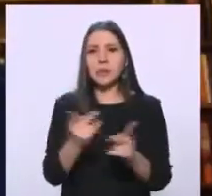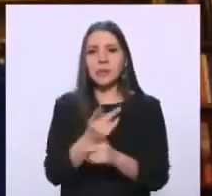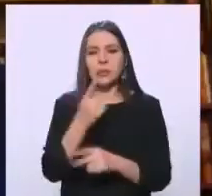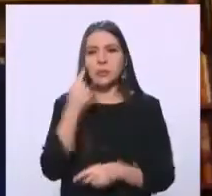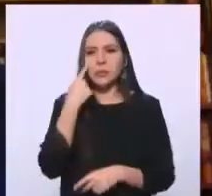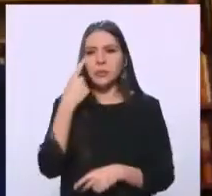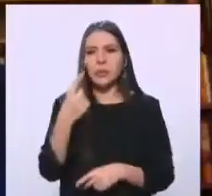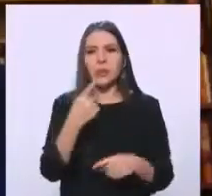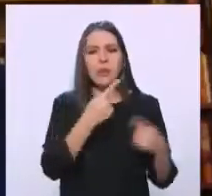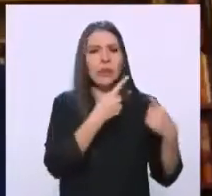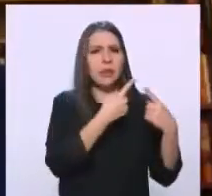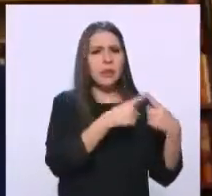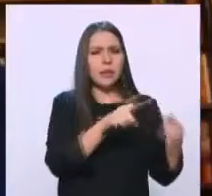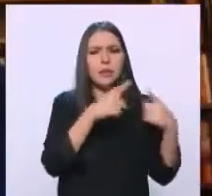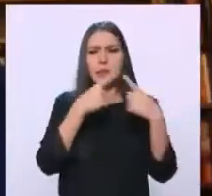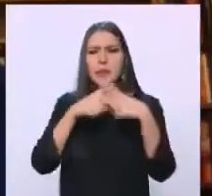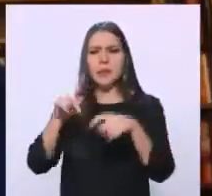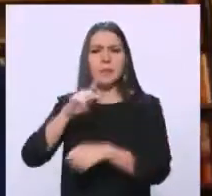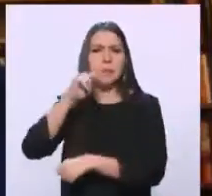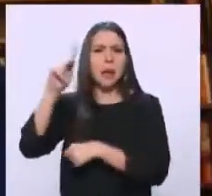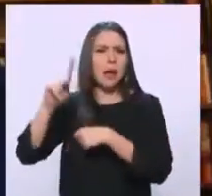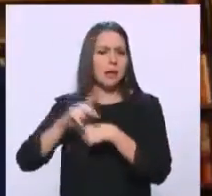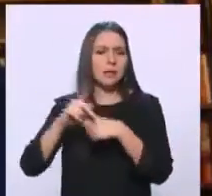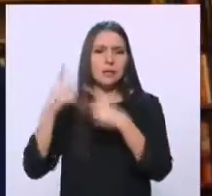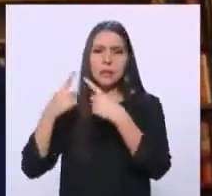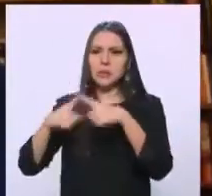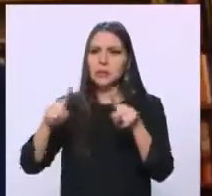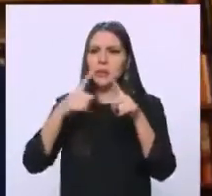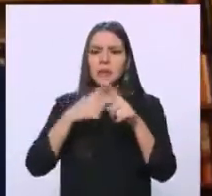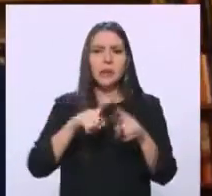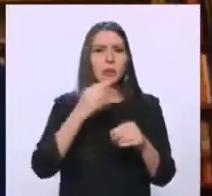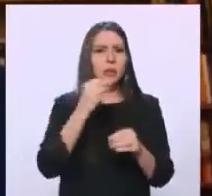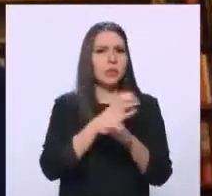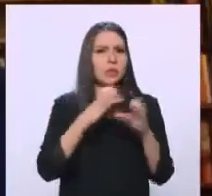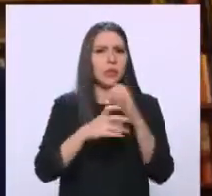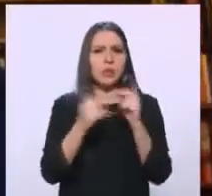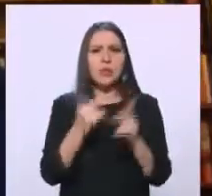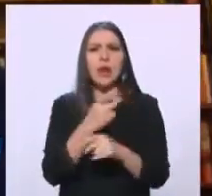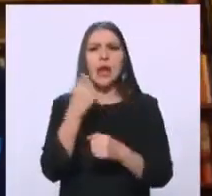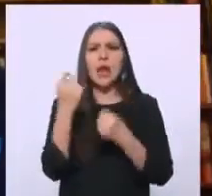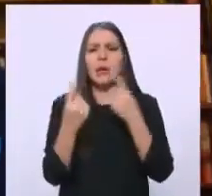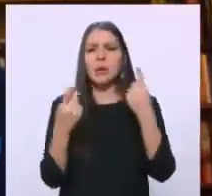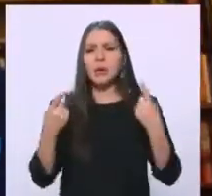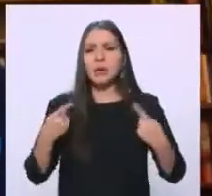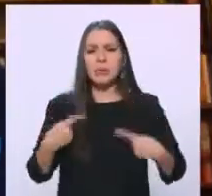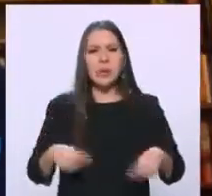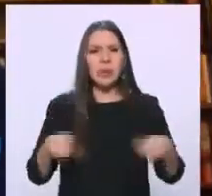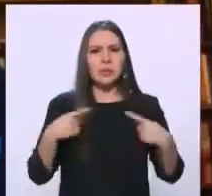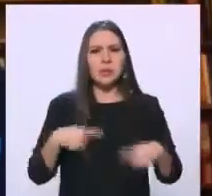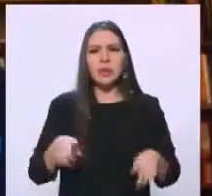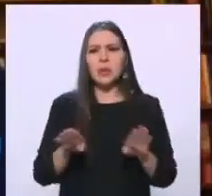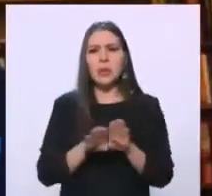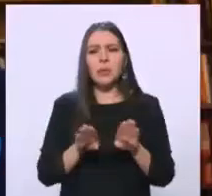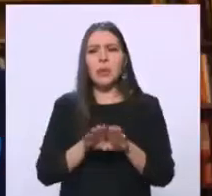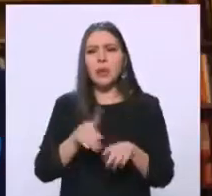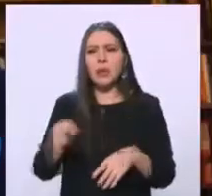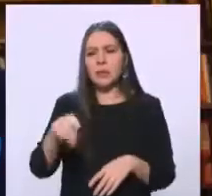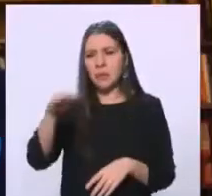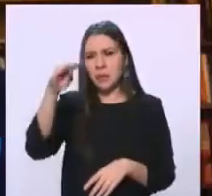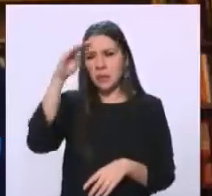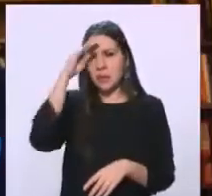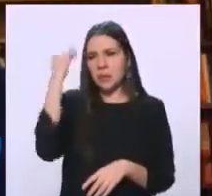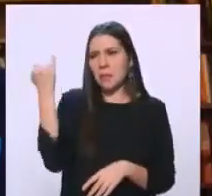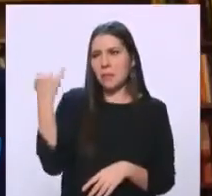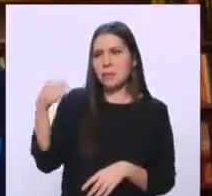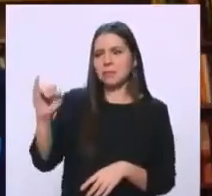nos muestra cómo en distintos países con distintas circunstancias, bufones, personas marginales que habían sido